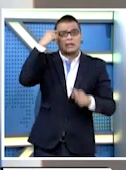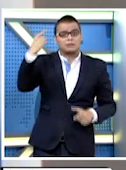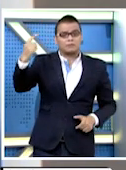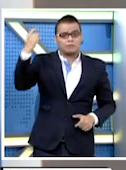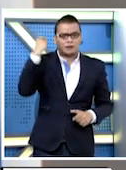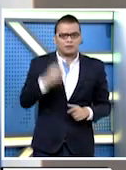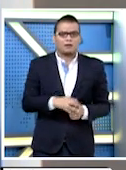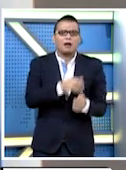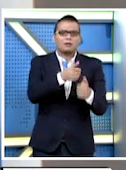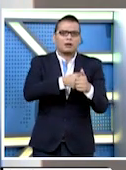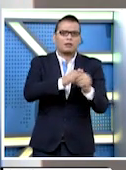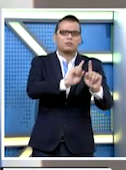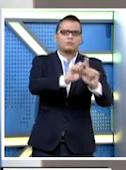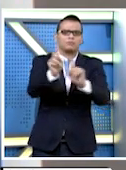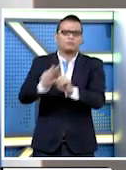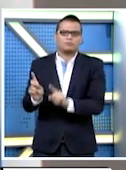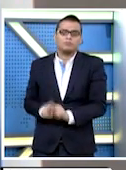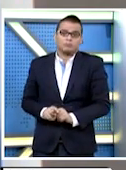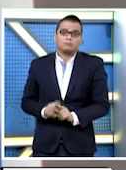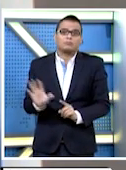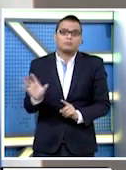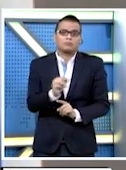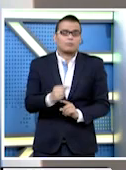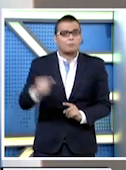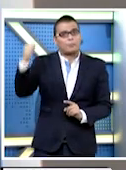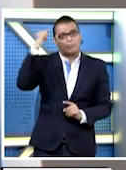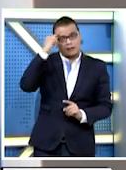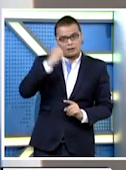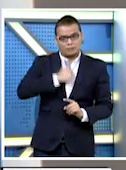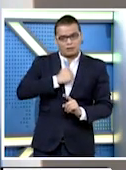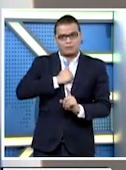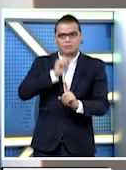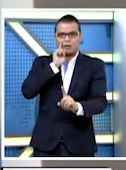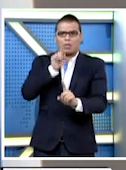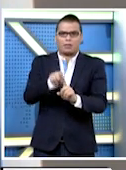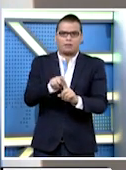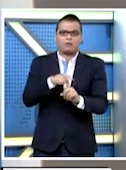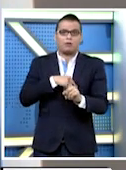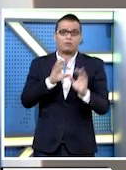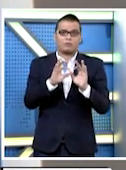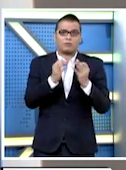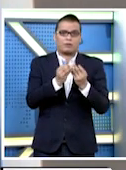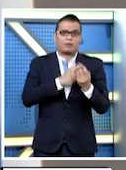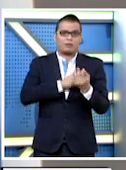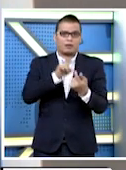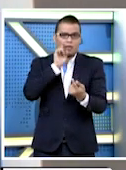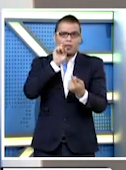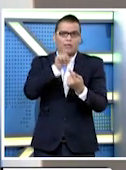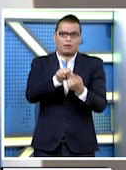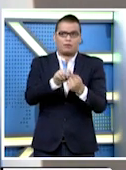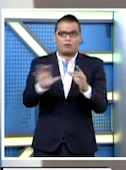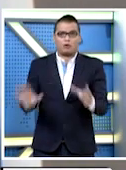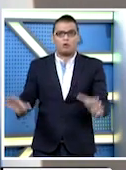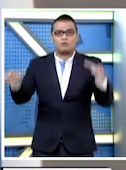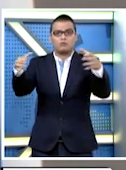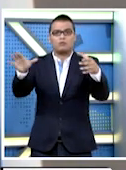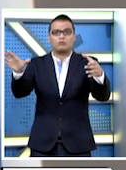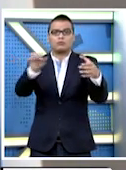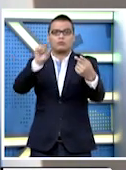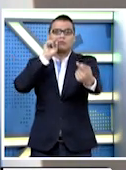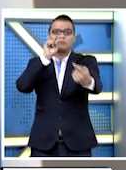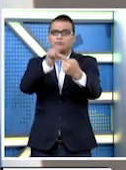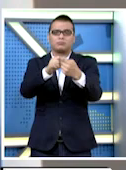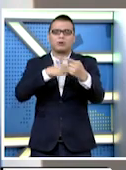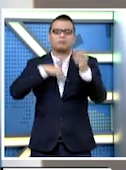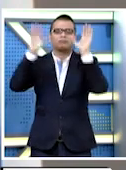conciencia individual. A todo el mundo le interesa su interés personal o familiar y no el interés del colectivo,